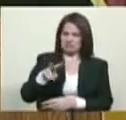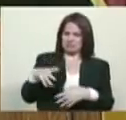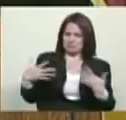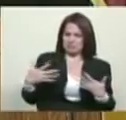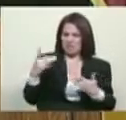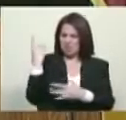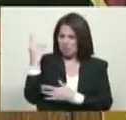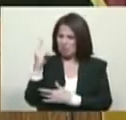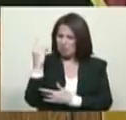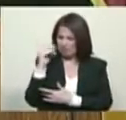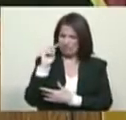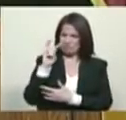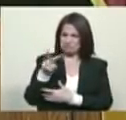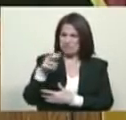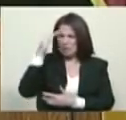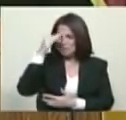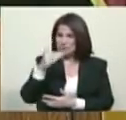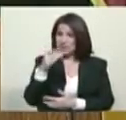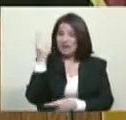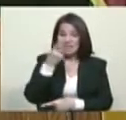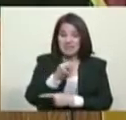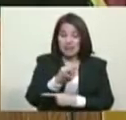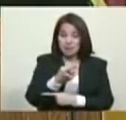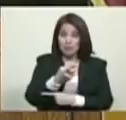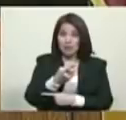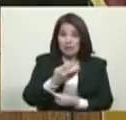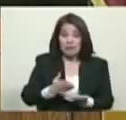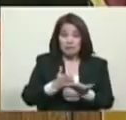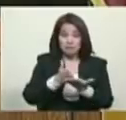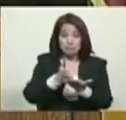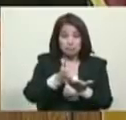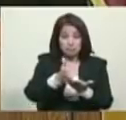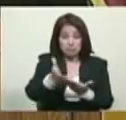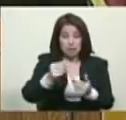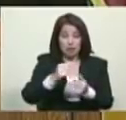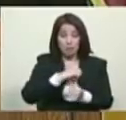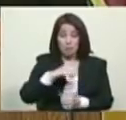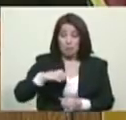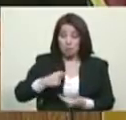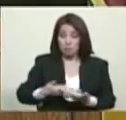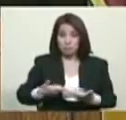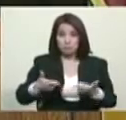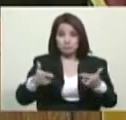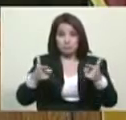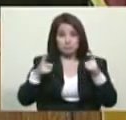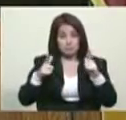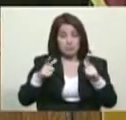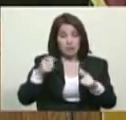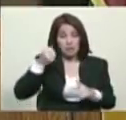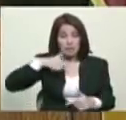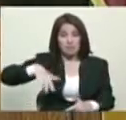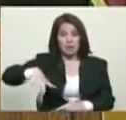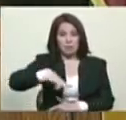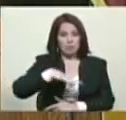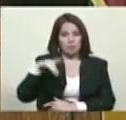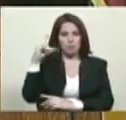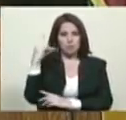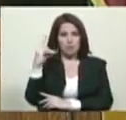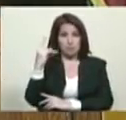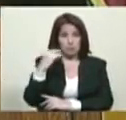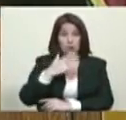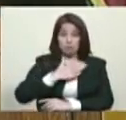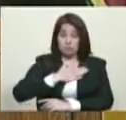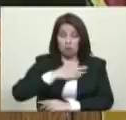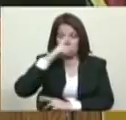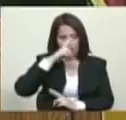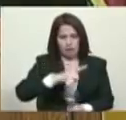las Fuerzas Armadas garantizando la soberanía de un Estado y la dignidad del pueblo boliviano. Por eso me respeto, mi admiración a las